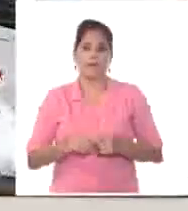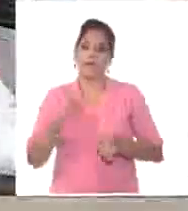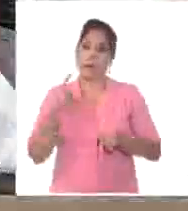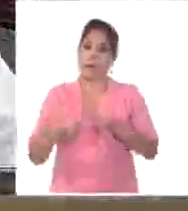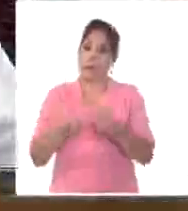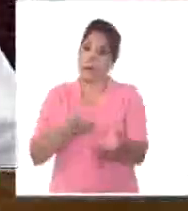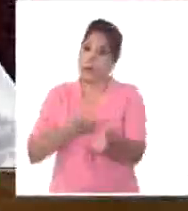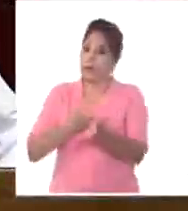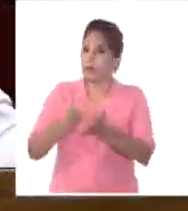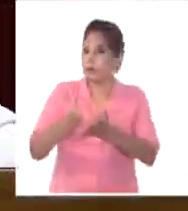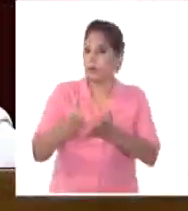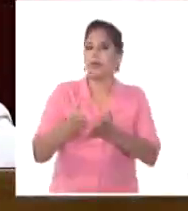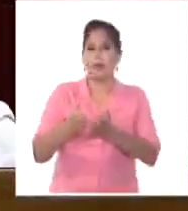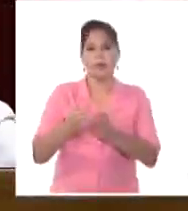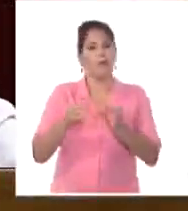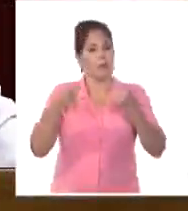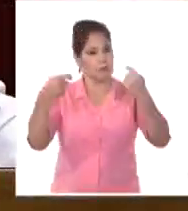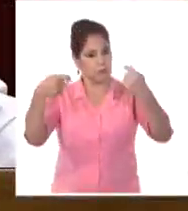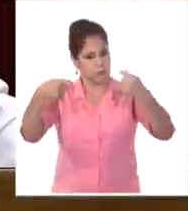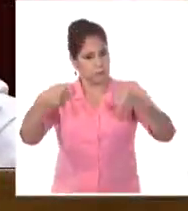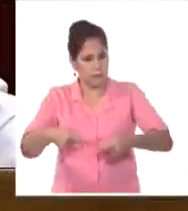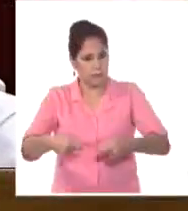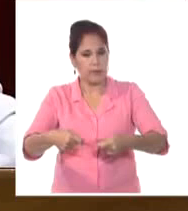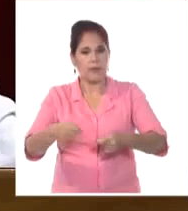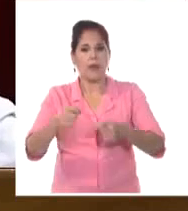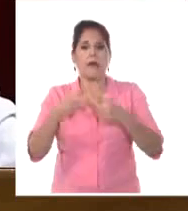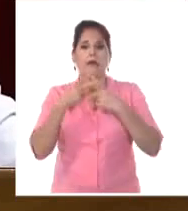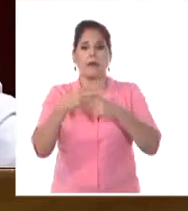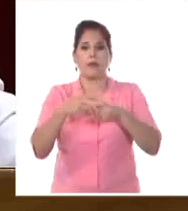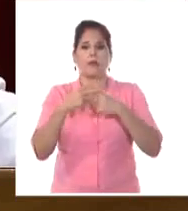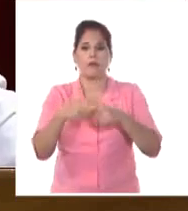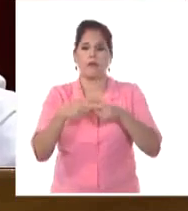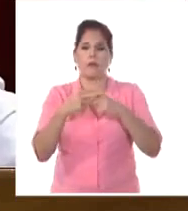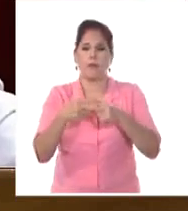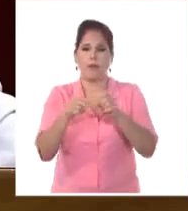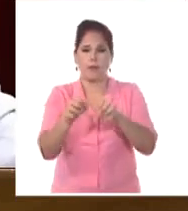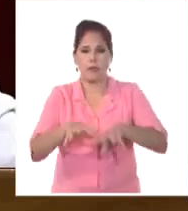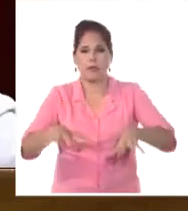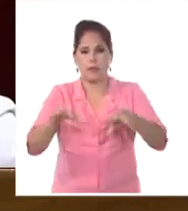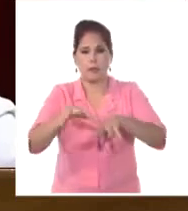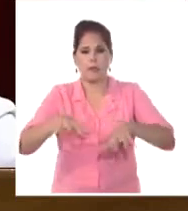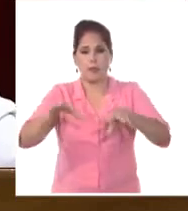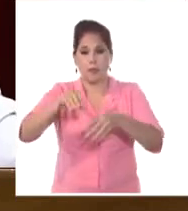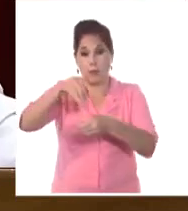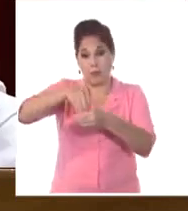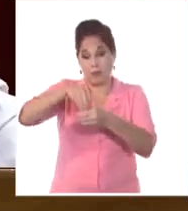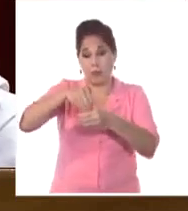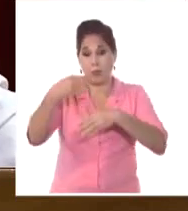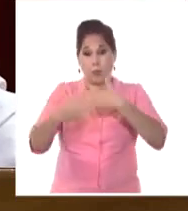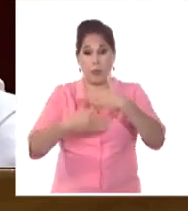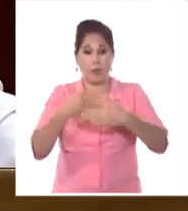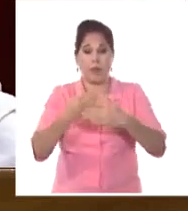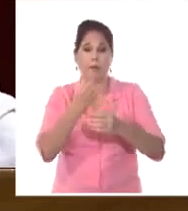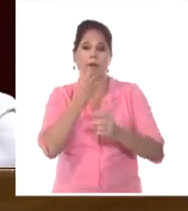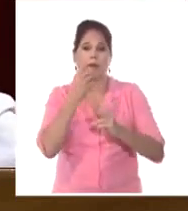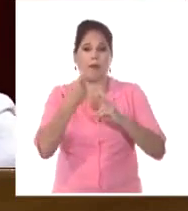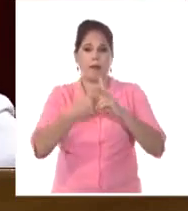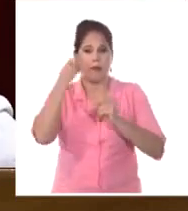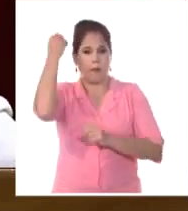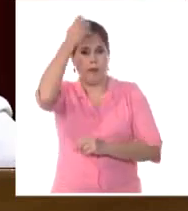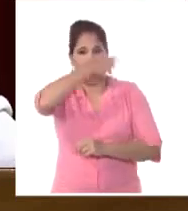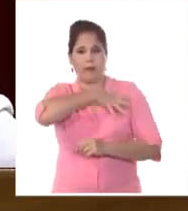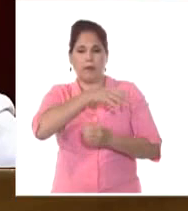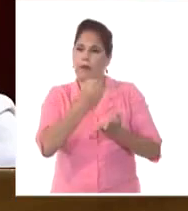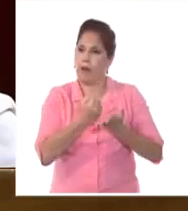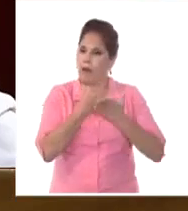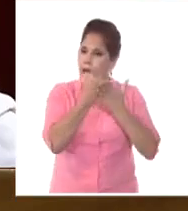Mantenemos nuestra irrestricta posición sobre una solución amplia, justa y duradera del conflicto israelo-palestino, apoyando